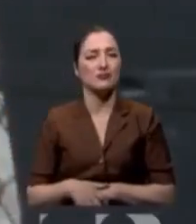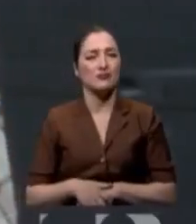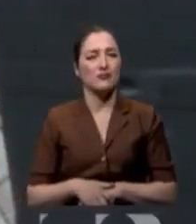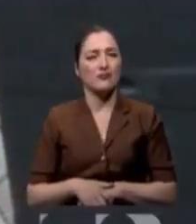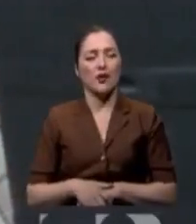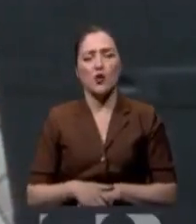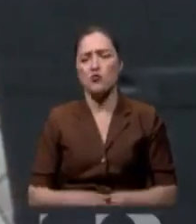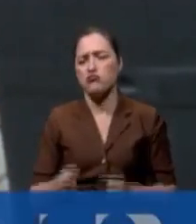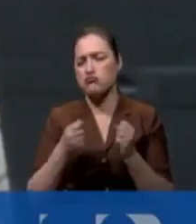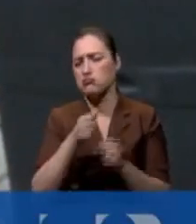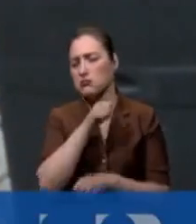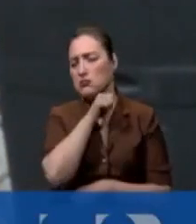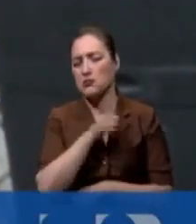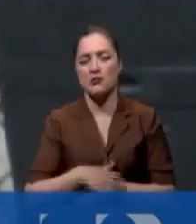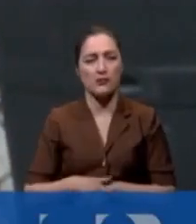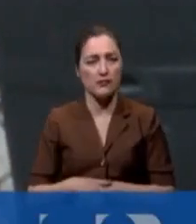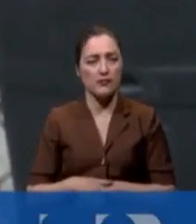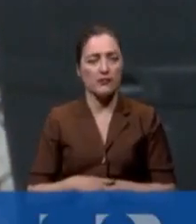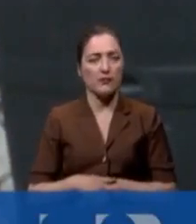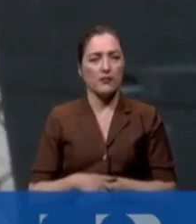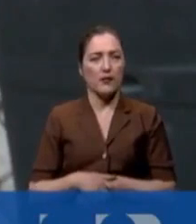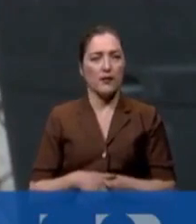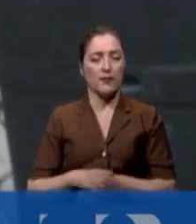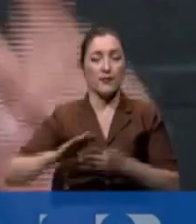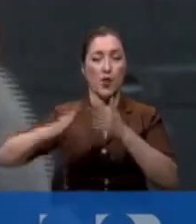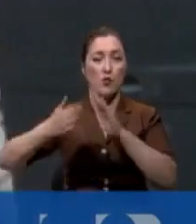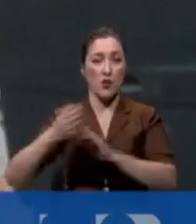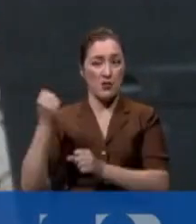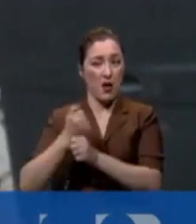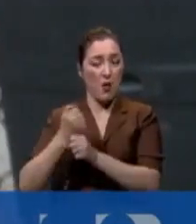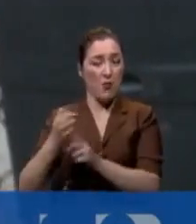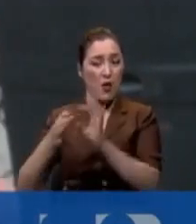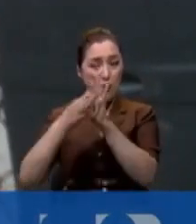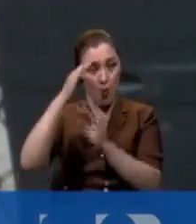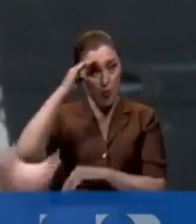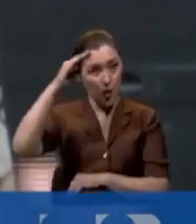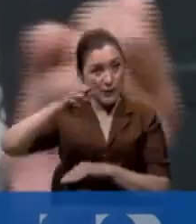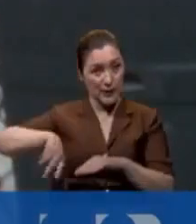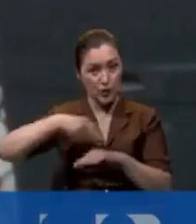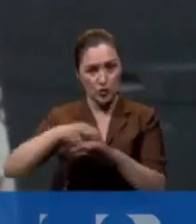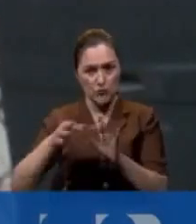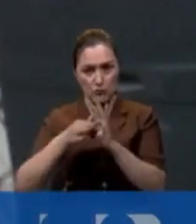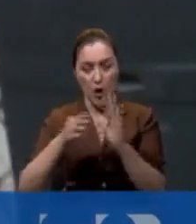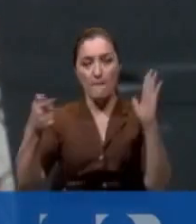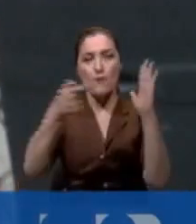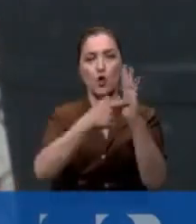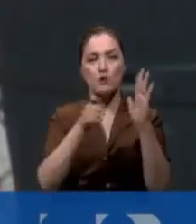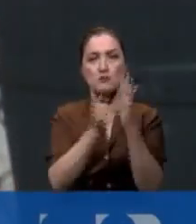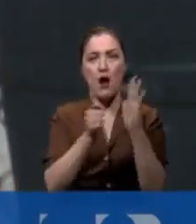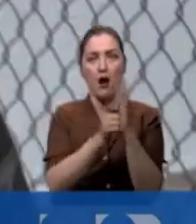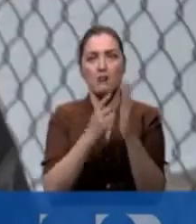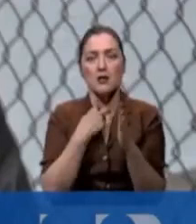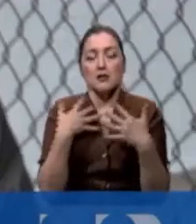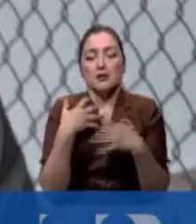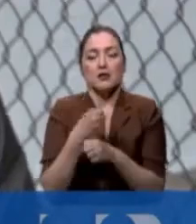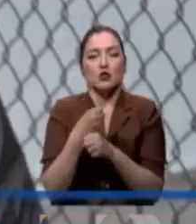mucha delincuencia y gracias a la comunidad y con la policía, con el botón de pánico, estamos más